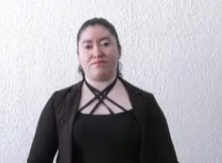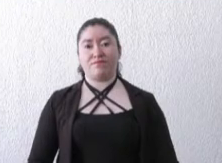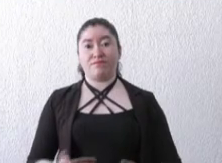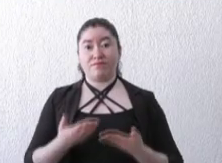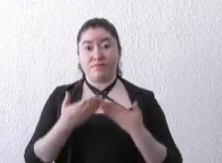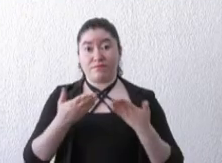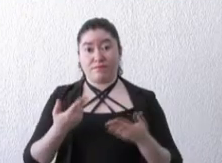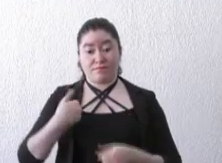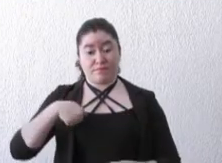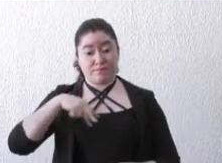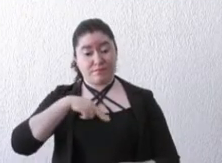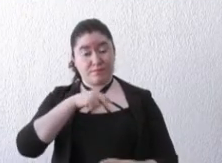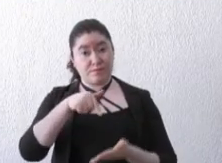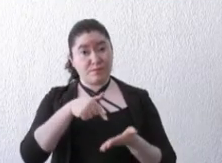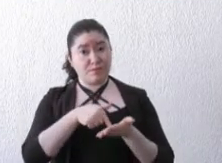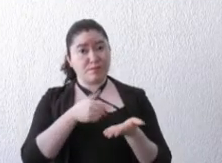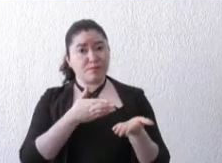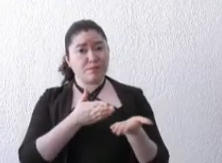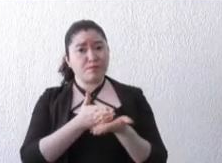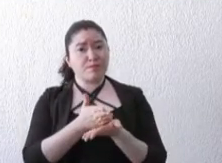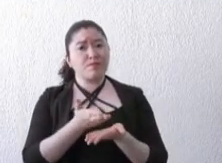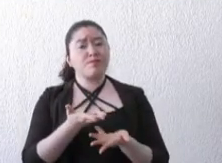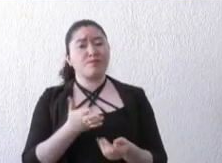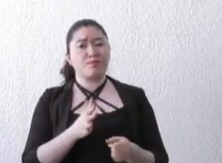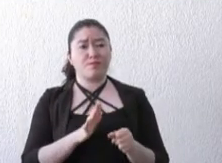Ahora vamos a pasar a la siguiente ala.